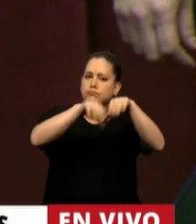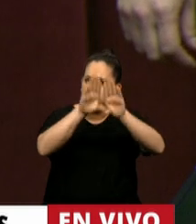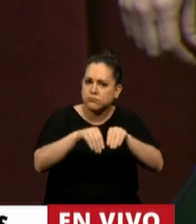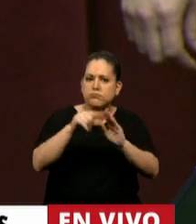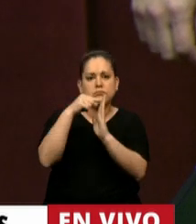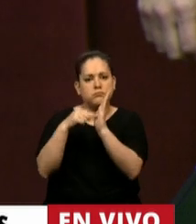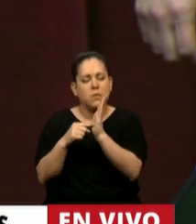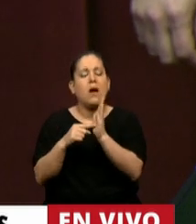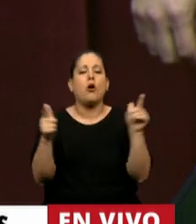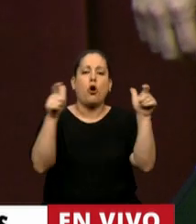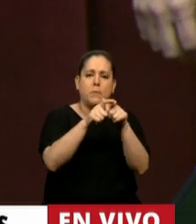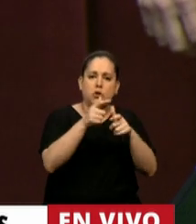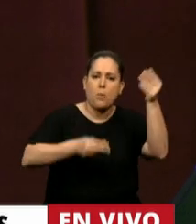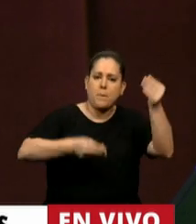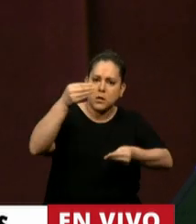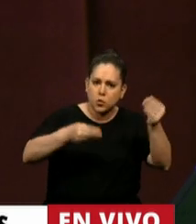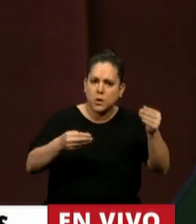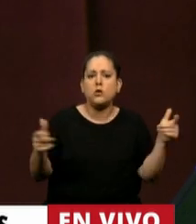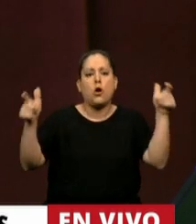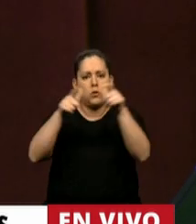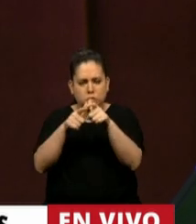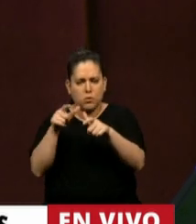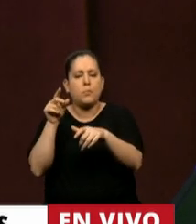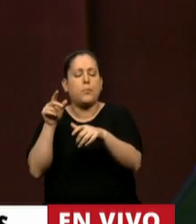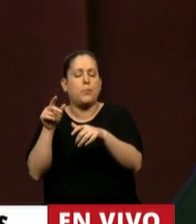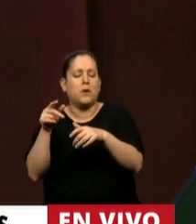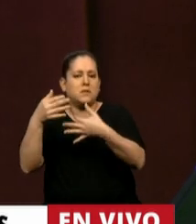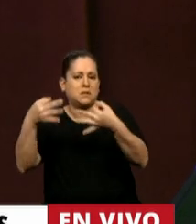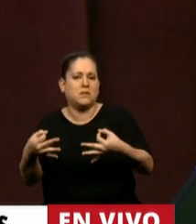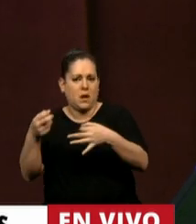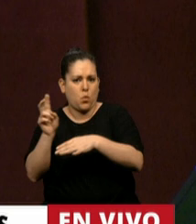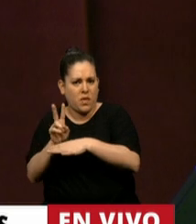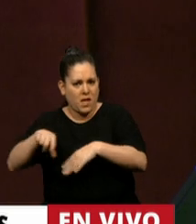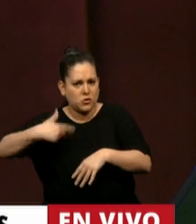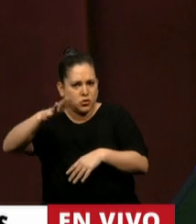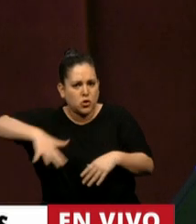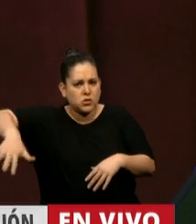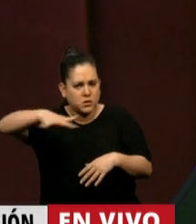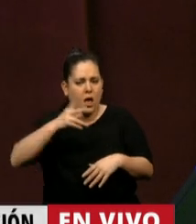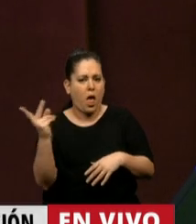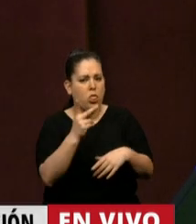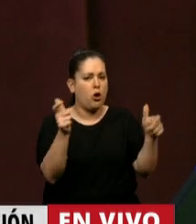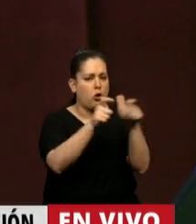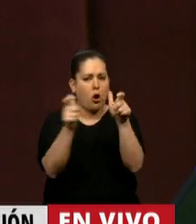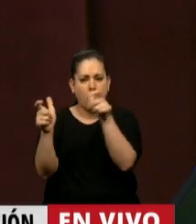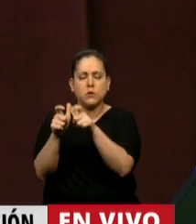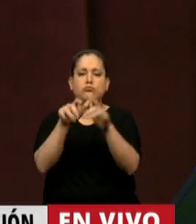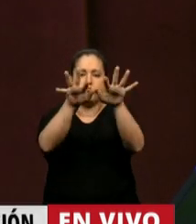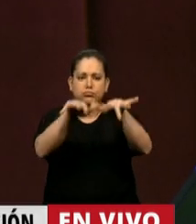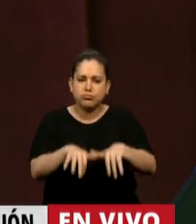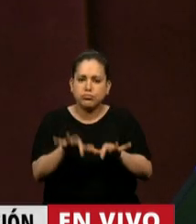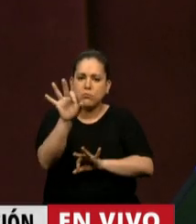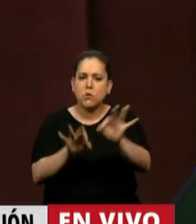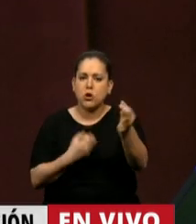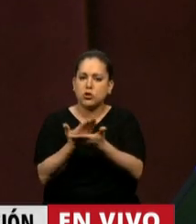comisiones de presupuesto y Hacienda y de previsión y seguridad social recaído en el proyecto de ley sobre